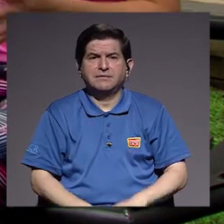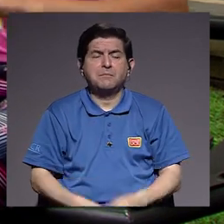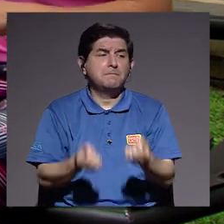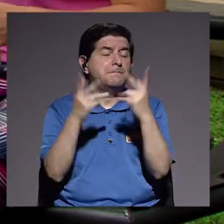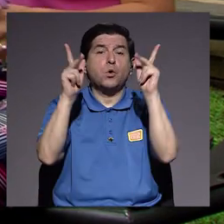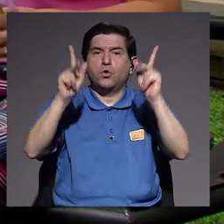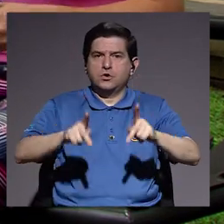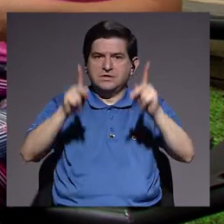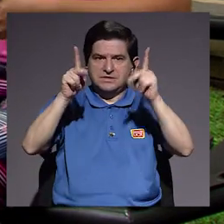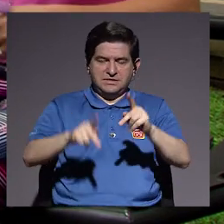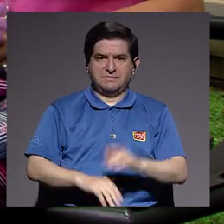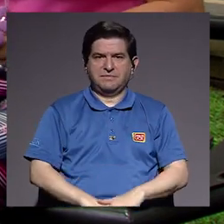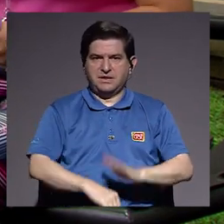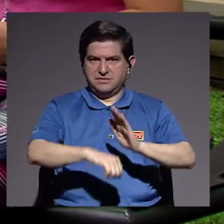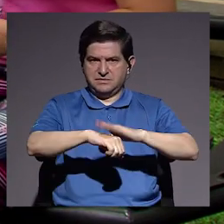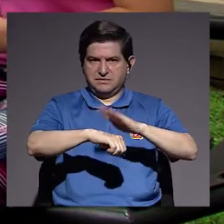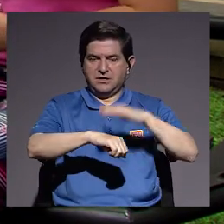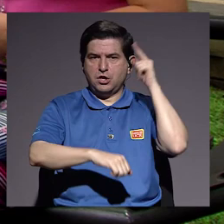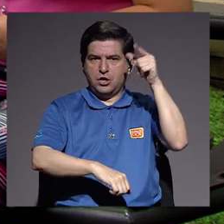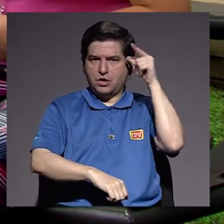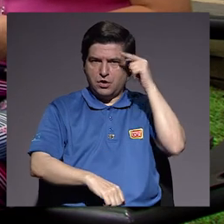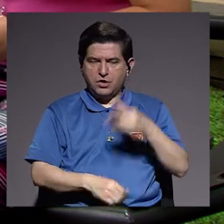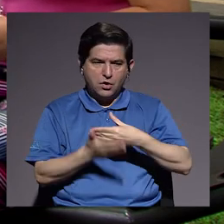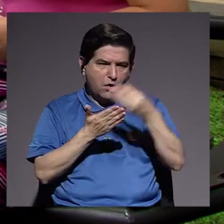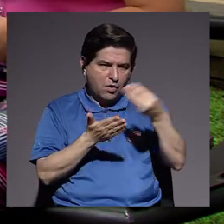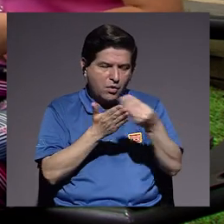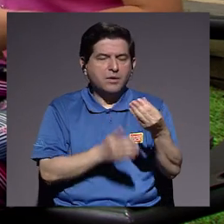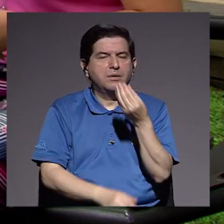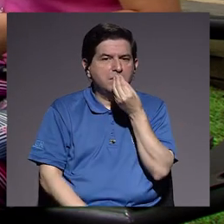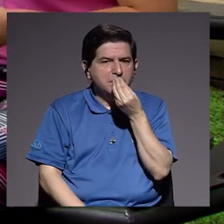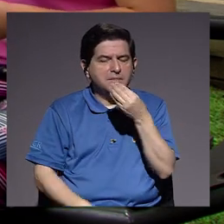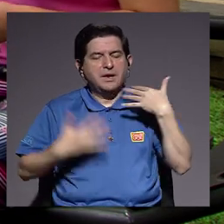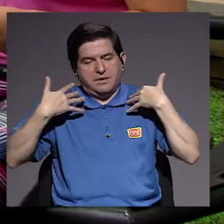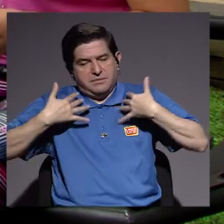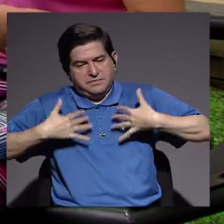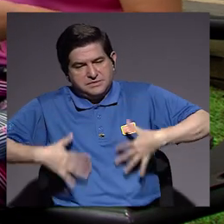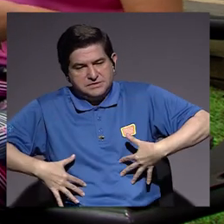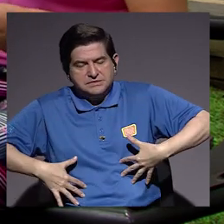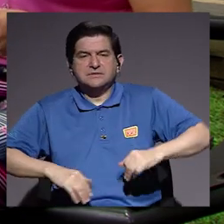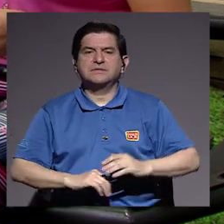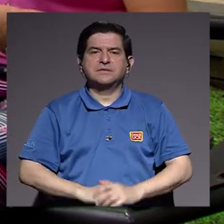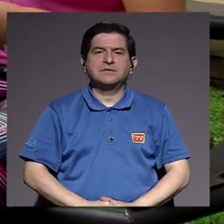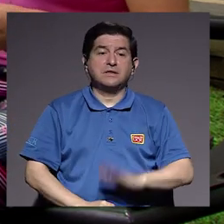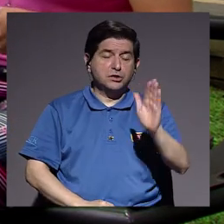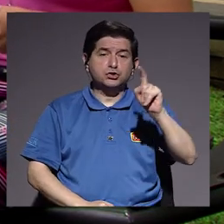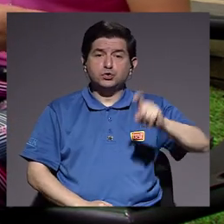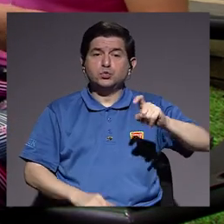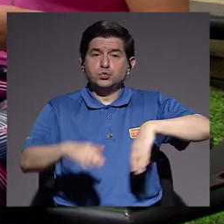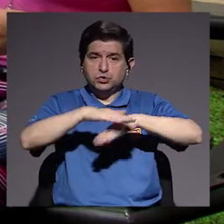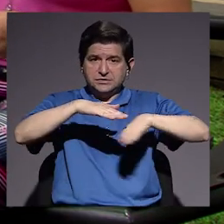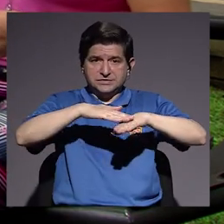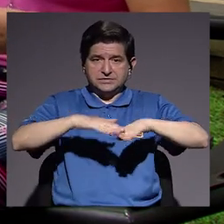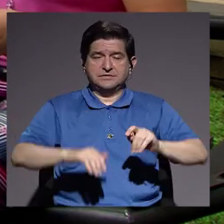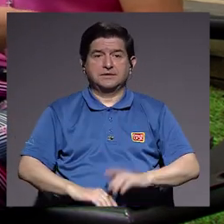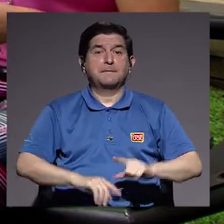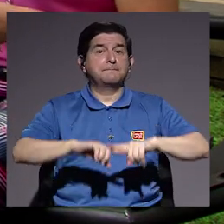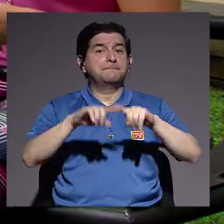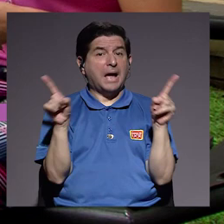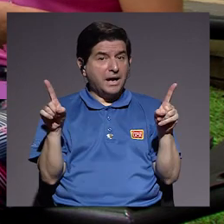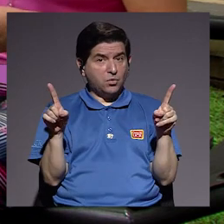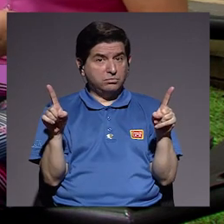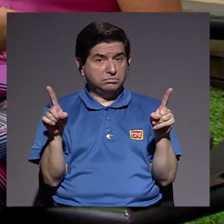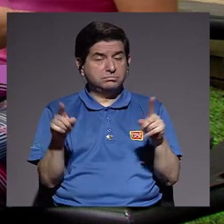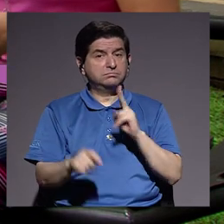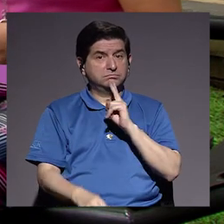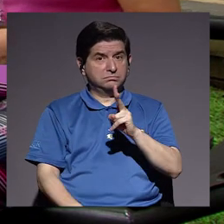para, ¿verdad?, sus necesidades básicas. Pero es cierto, o sea, venimos oyendo la palabra crisis